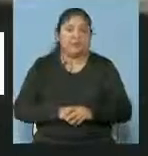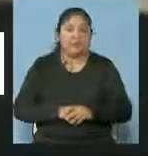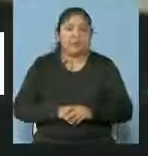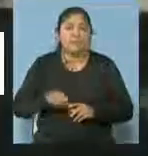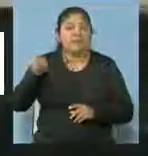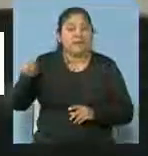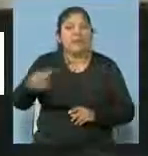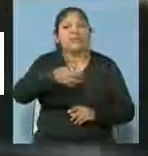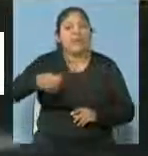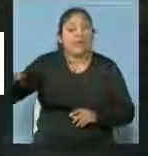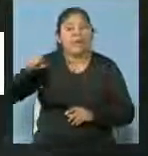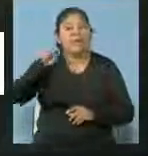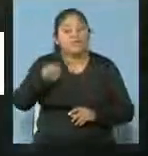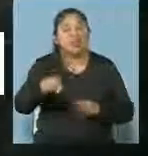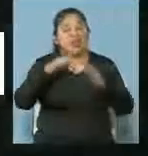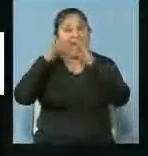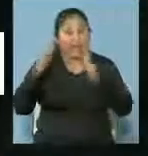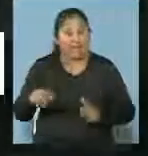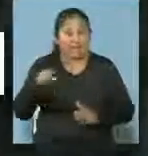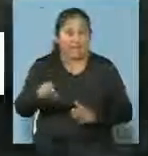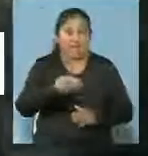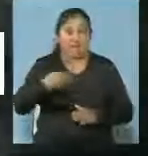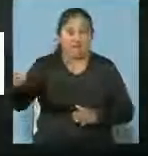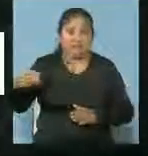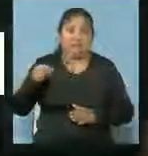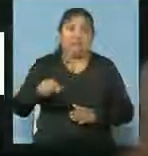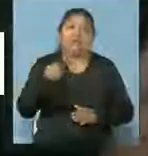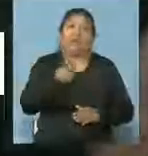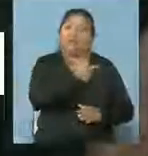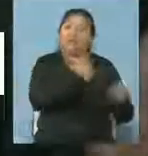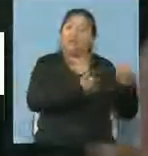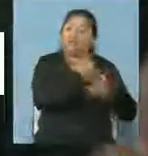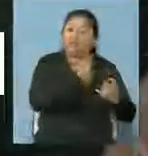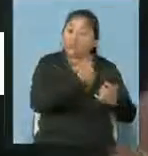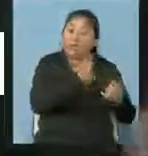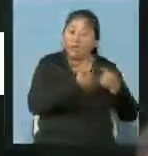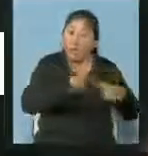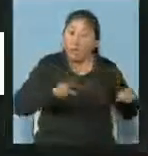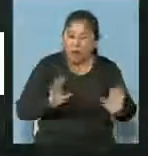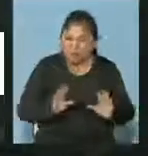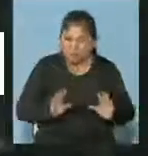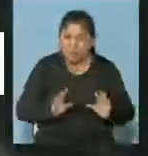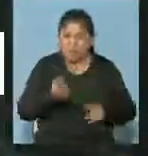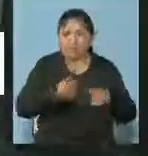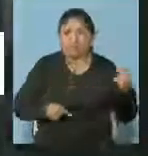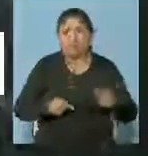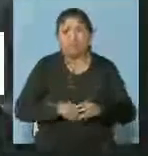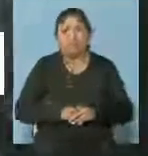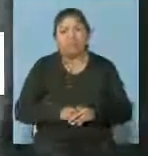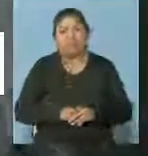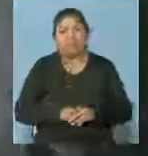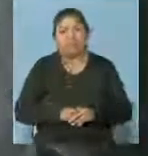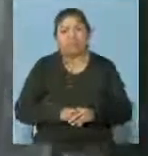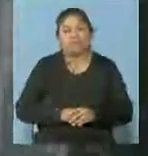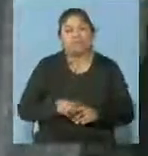enviado a su domicilio particular. Esto es lo que extraoficialmente se conoce con esta información. Es decir que si se había hablado